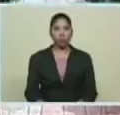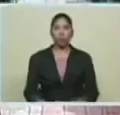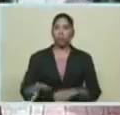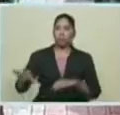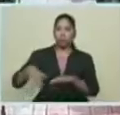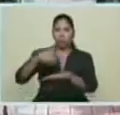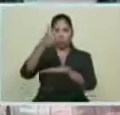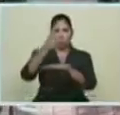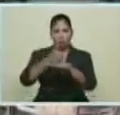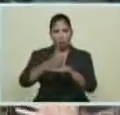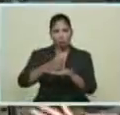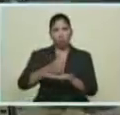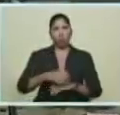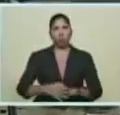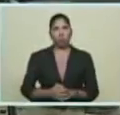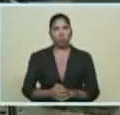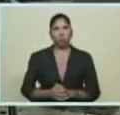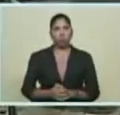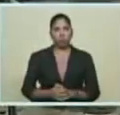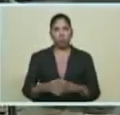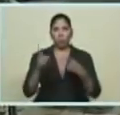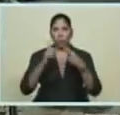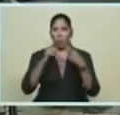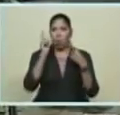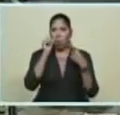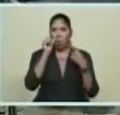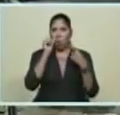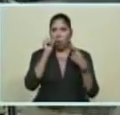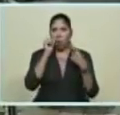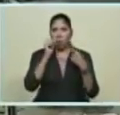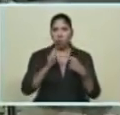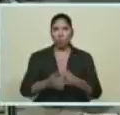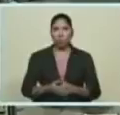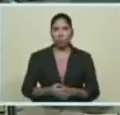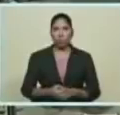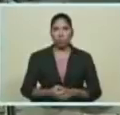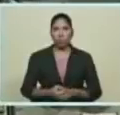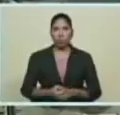maestro Jacinto Pérez Arcay,